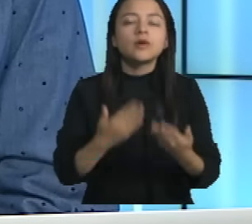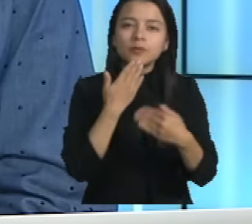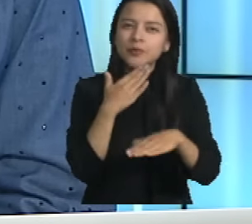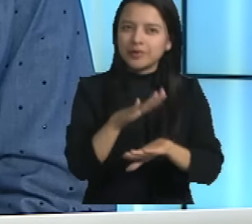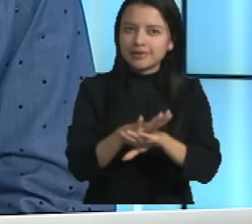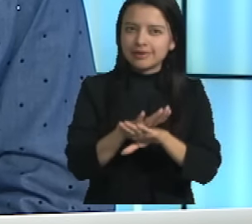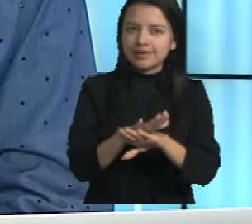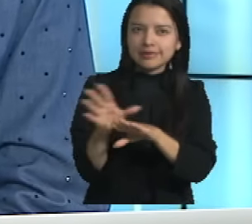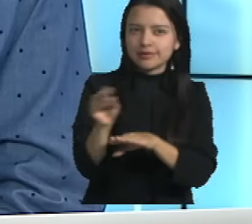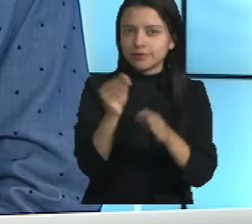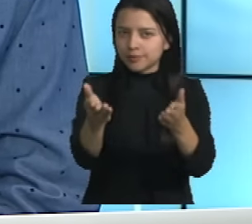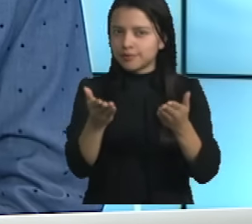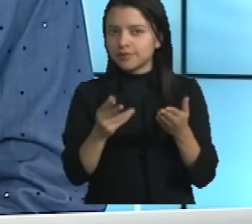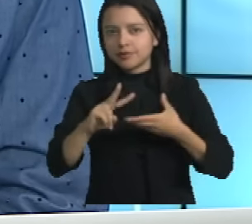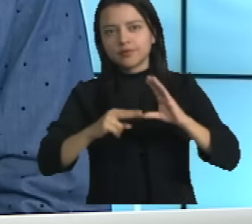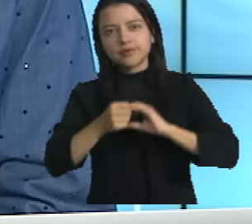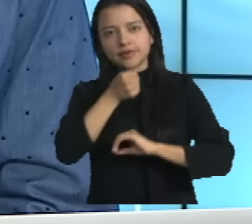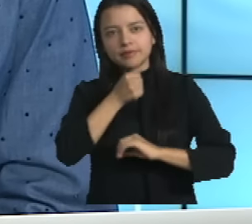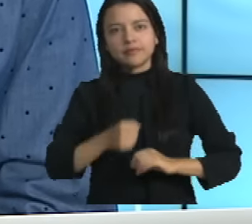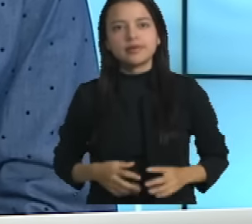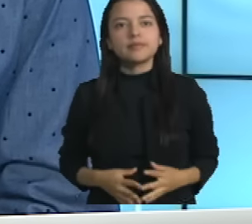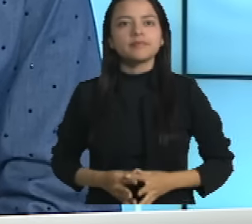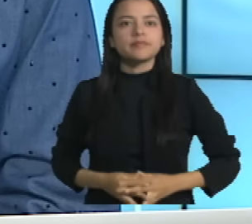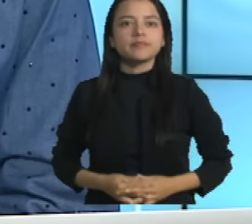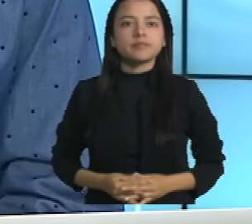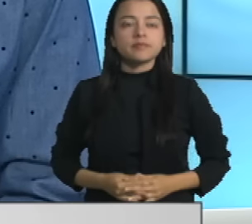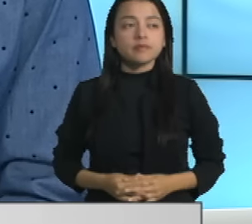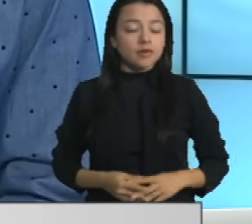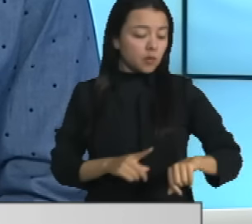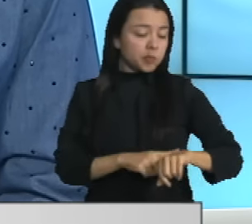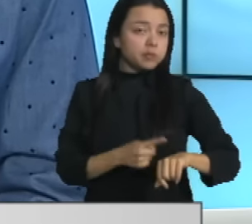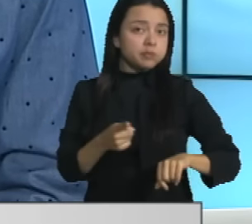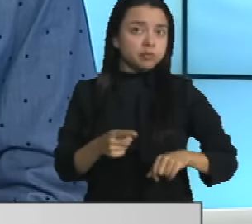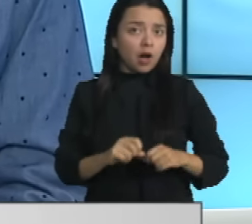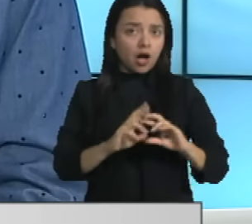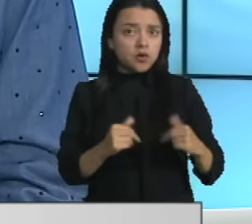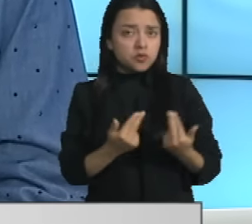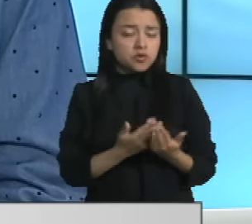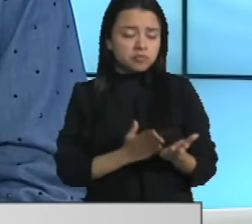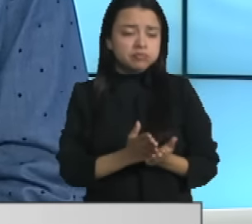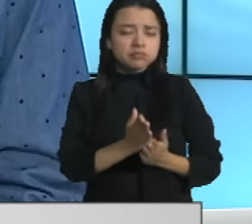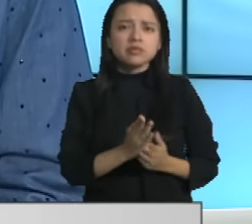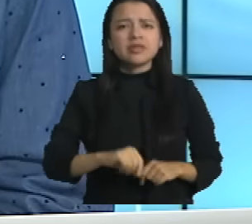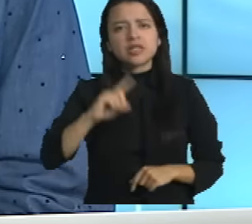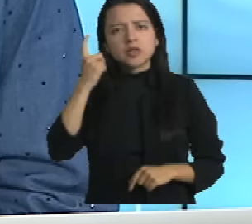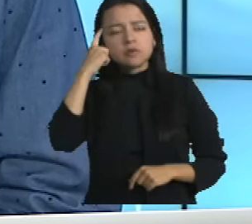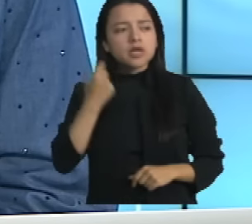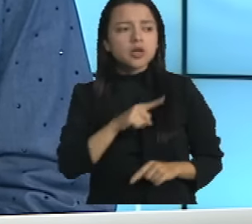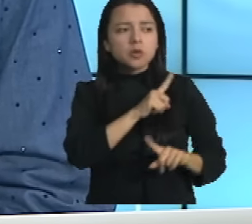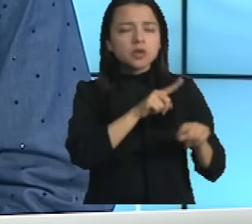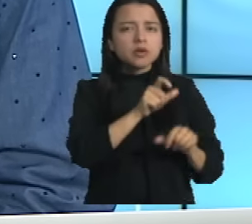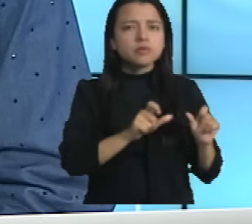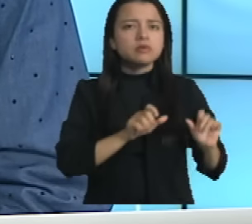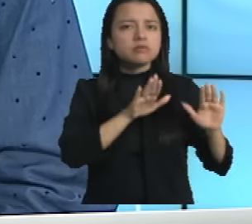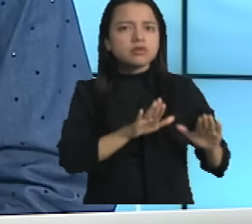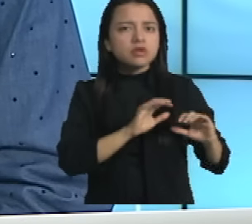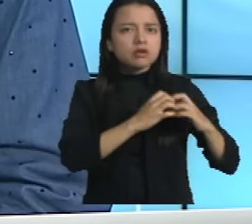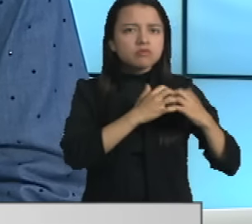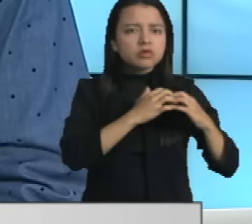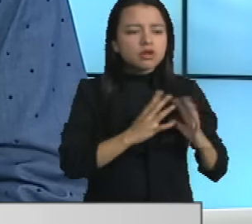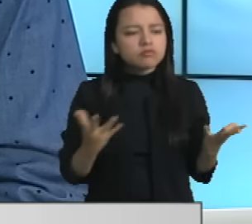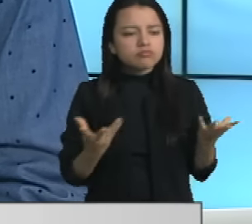Muy buenas tardes, bienvenidos a Noticentro 1 CMI. A esta hora se reanuda la reunión entre el gobierno y camioneros por el paro